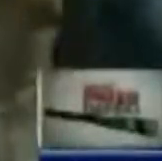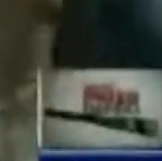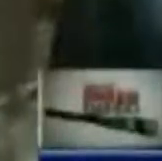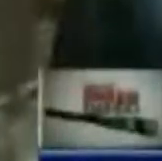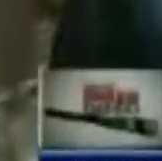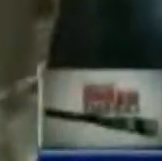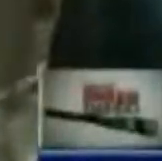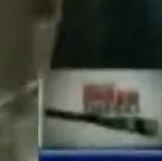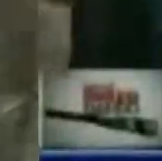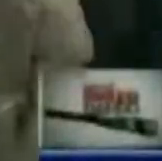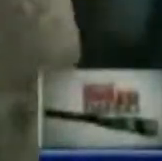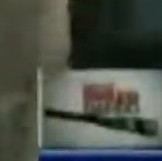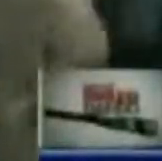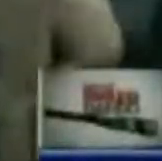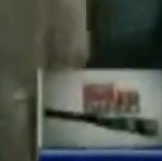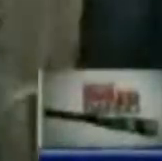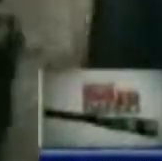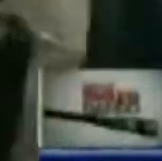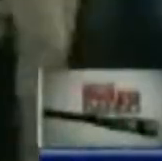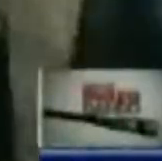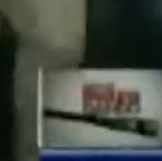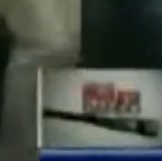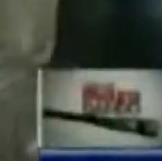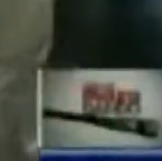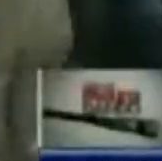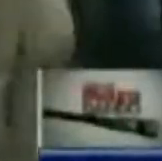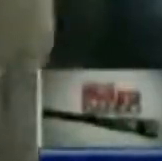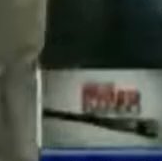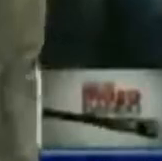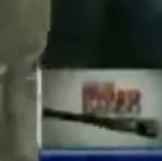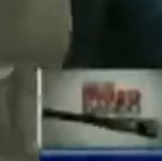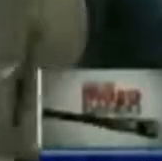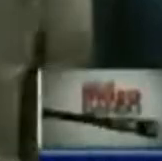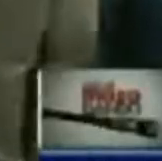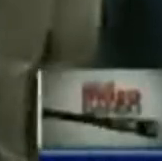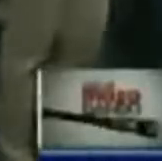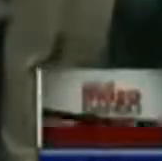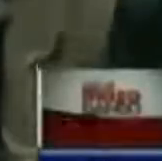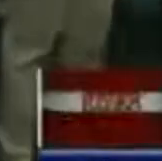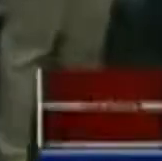ves que esa negra Al bailar cualquiera lo estremece